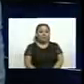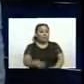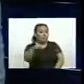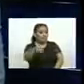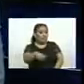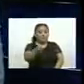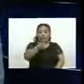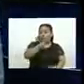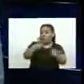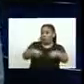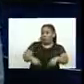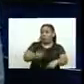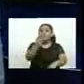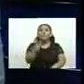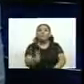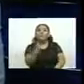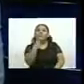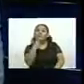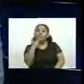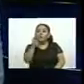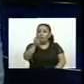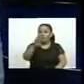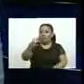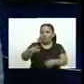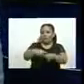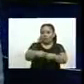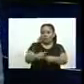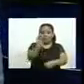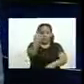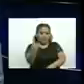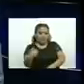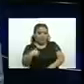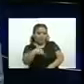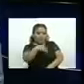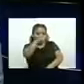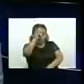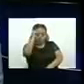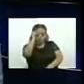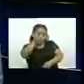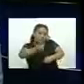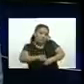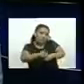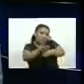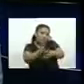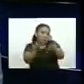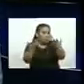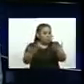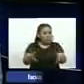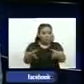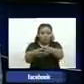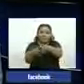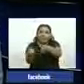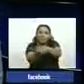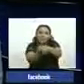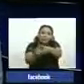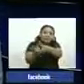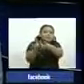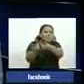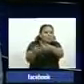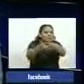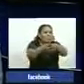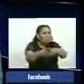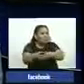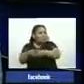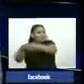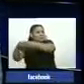Continuamos con más noticias en este viernes 20 de diciembre. El ministro de Trabajo, Rolando Castro, ha informado que el primer grupo de salvadoreños que partió hacia